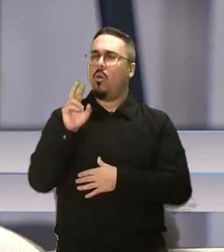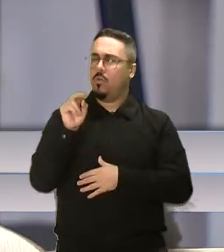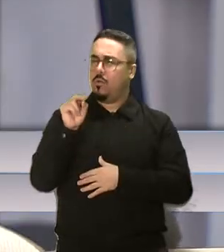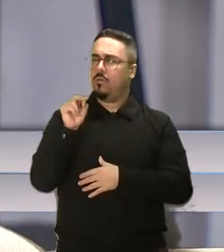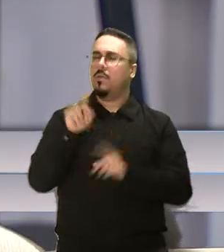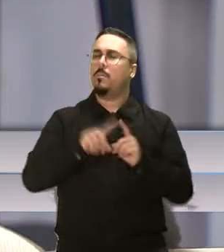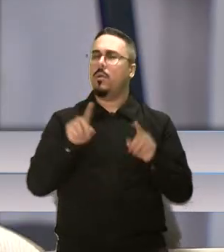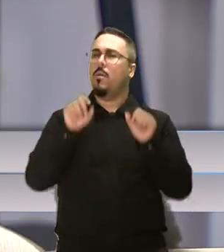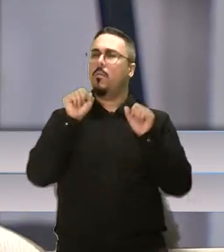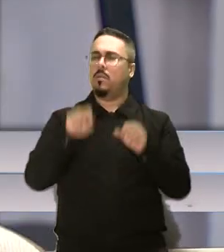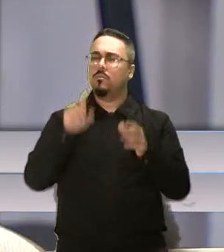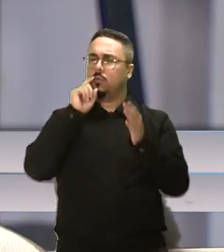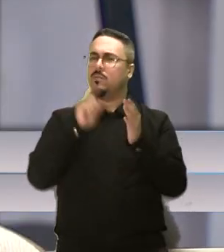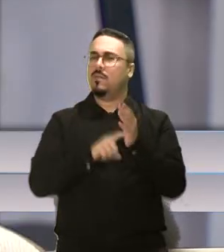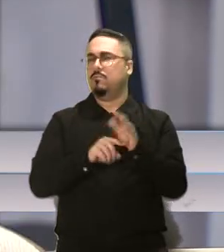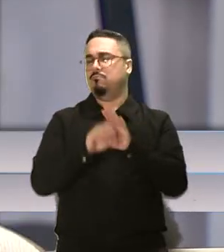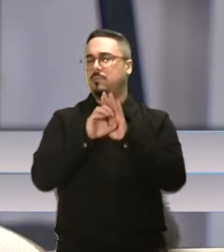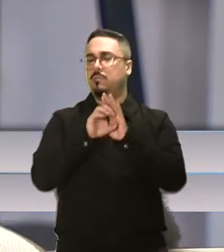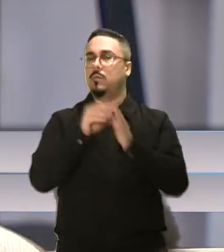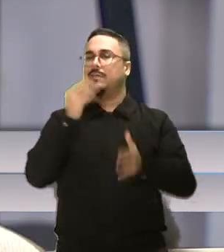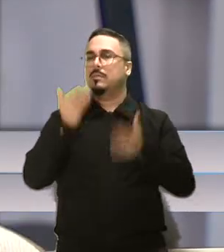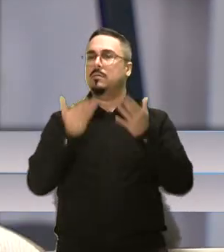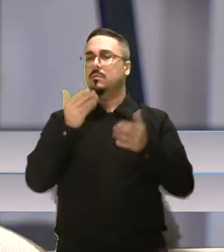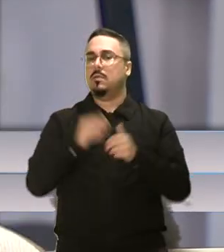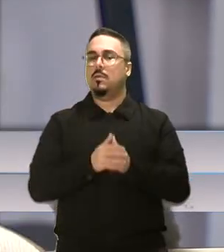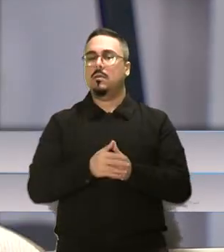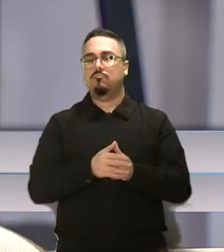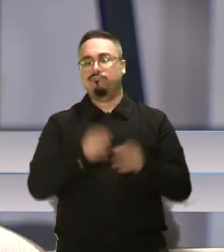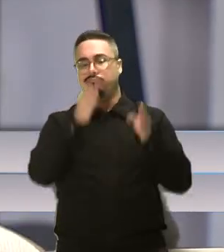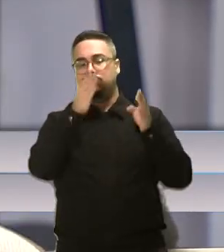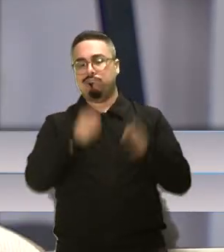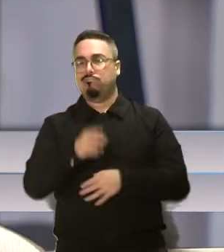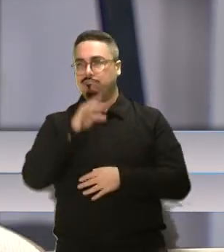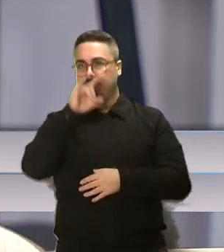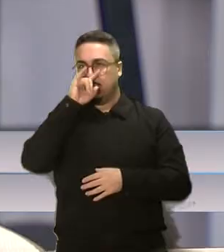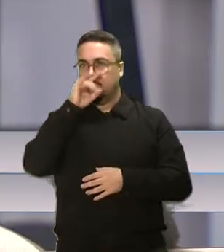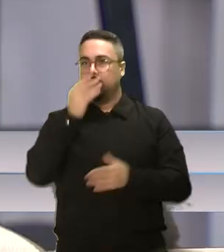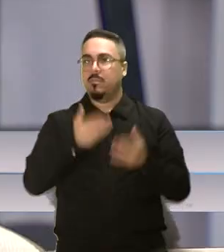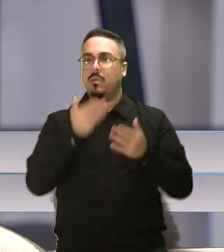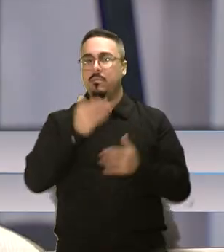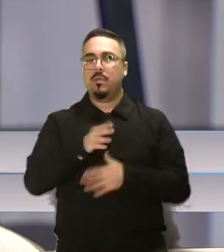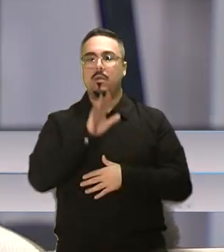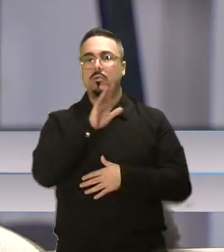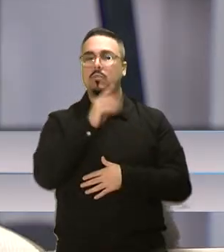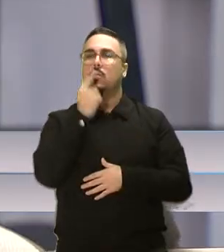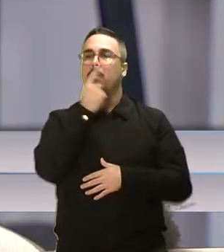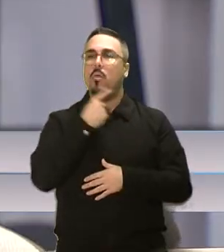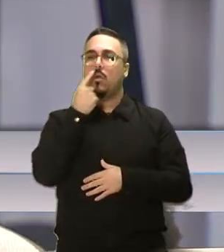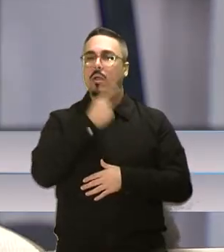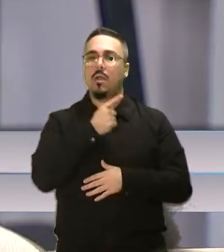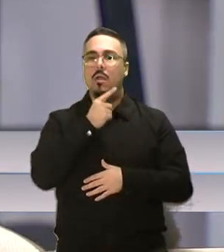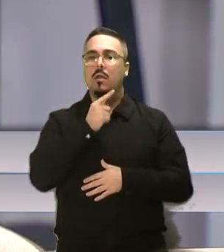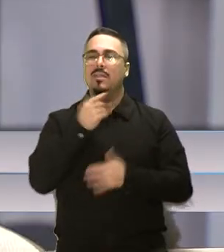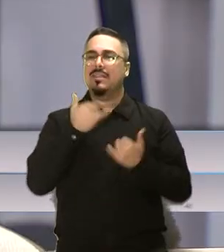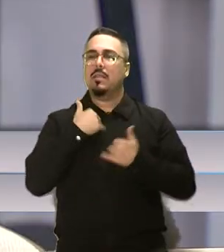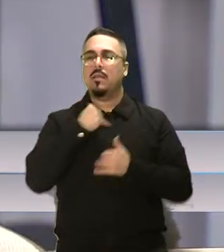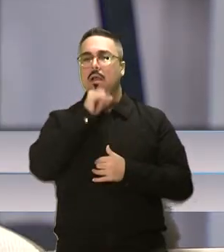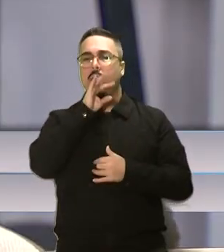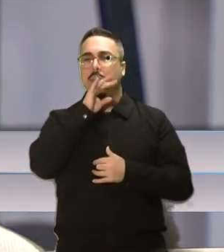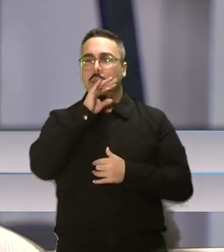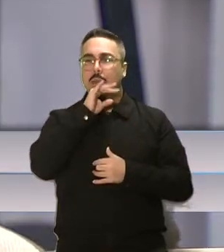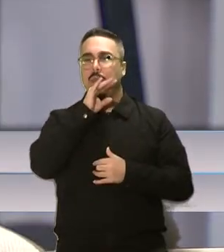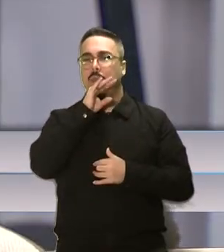podemos identificar por ejemplo algún niño que tenga algún problema verdad por ejemplo algún frenillo en su boca puede lo que son los